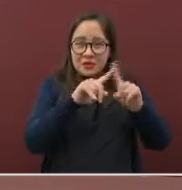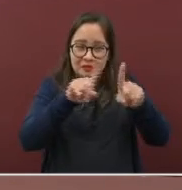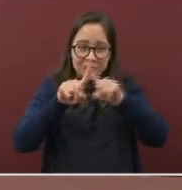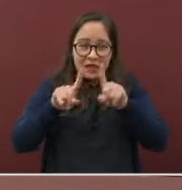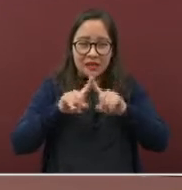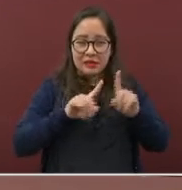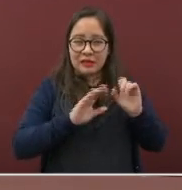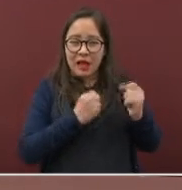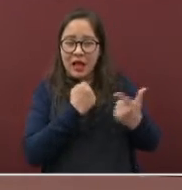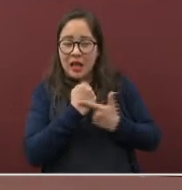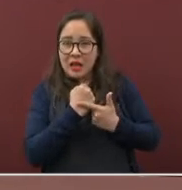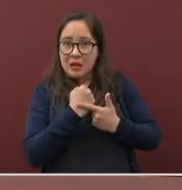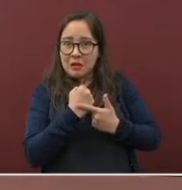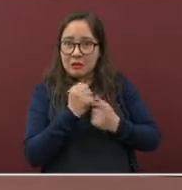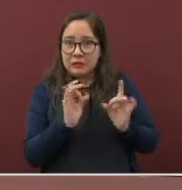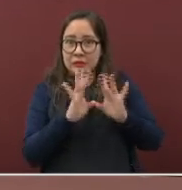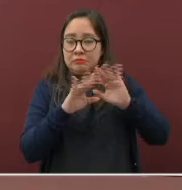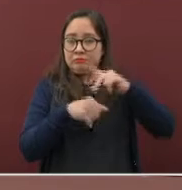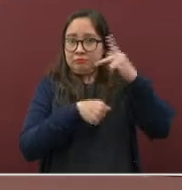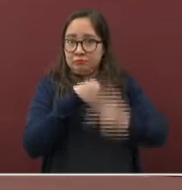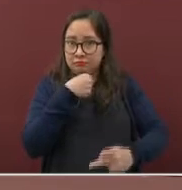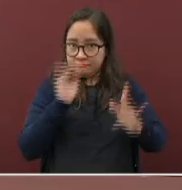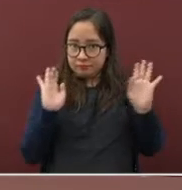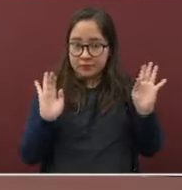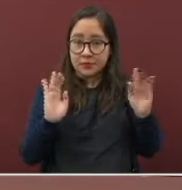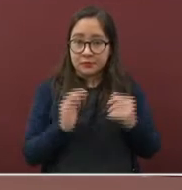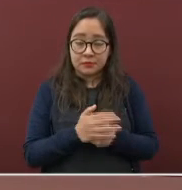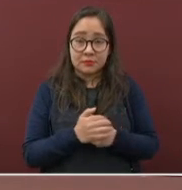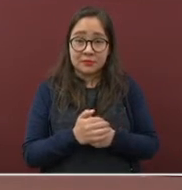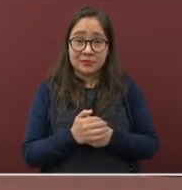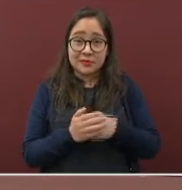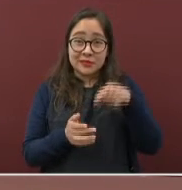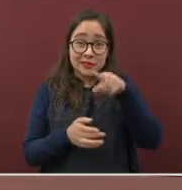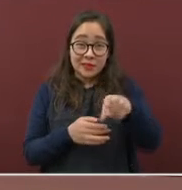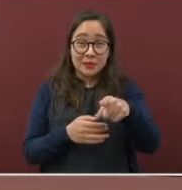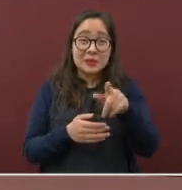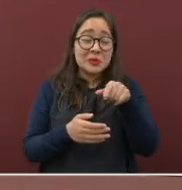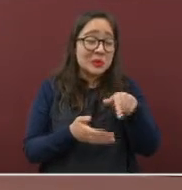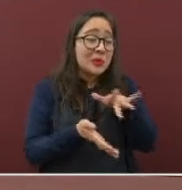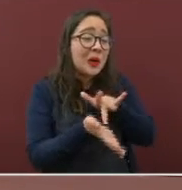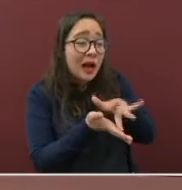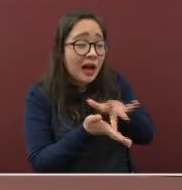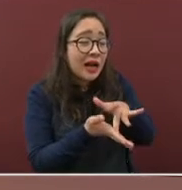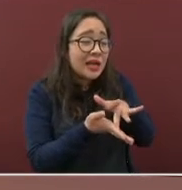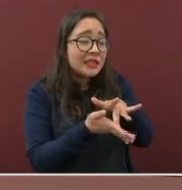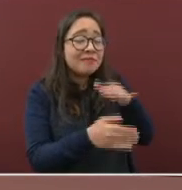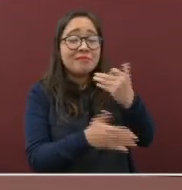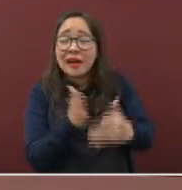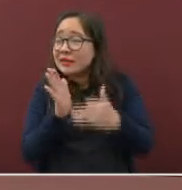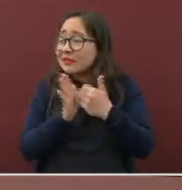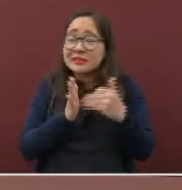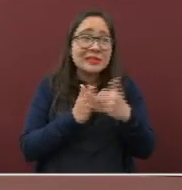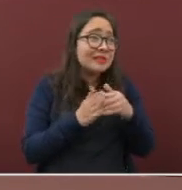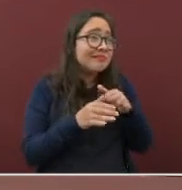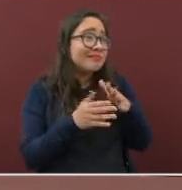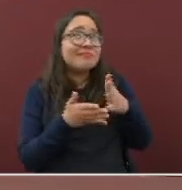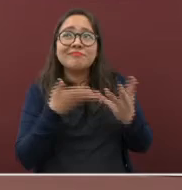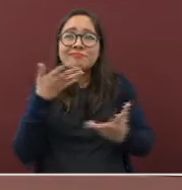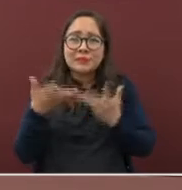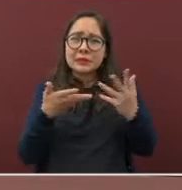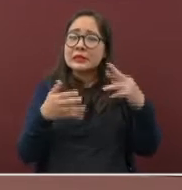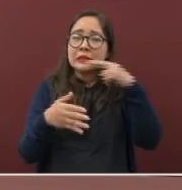desperfecto que te ponga en riesgo si tu apoyo no es el suficiente para la sola víctima entonces inmediatamente